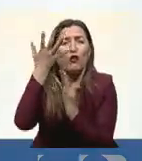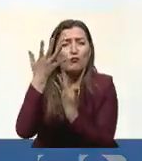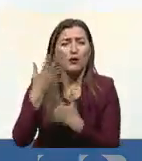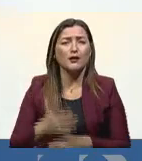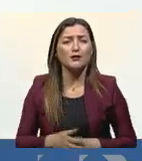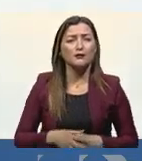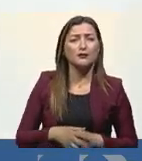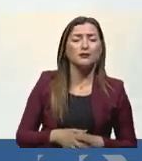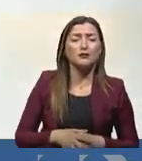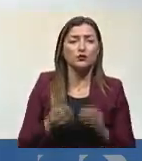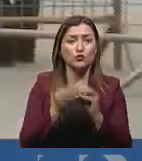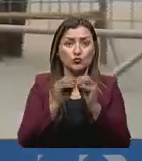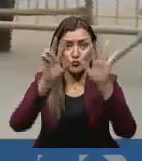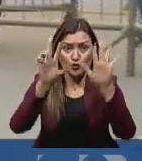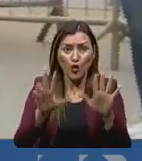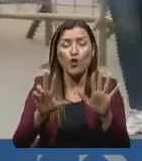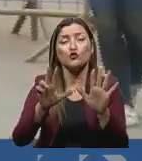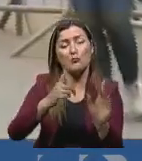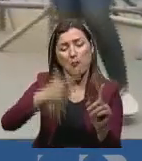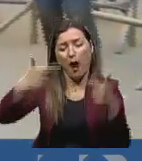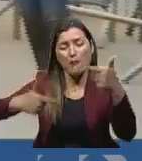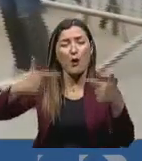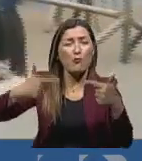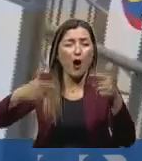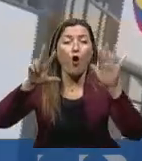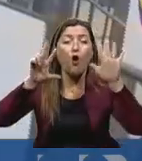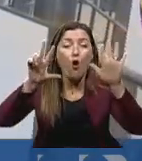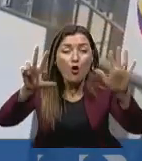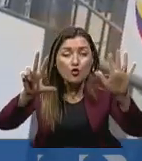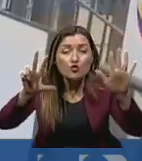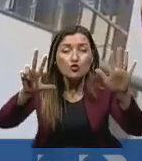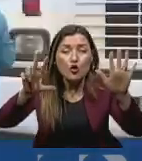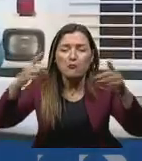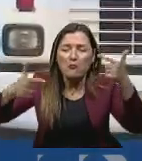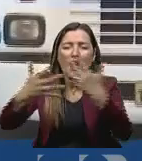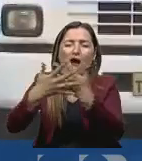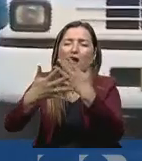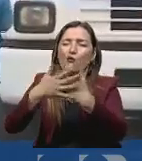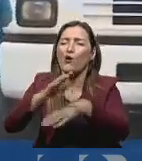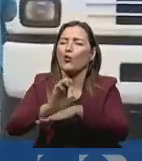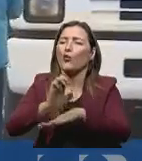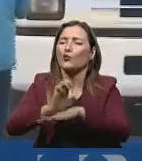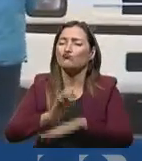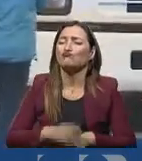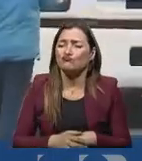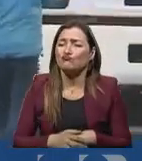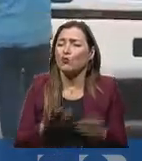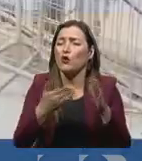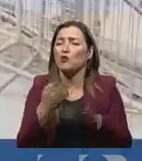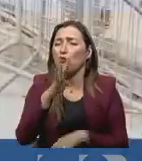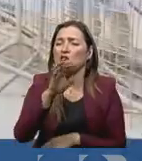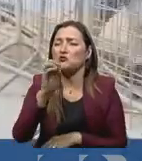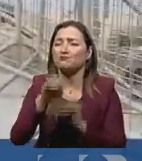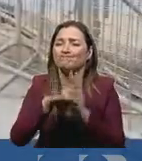este es la octava masacre que se reporte en Ecuador dentro de los dos últimos años y que ha dejado más de 400 víctimas mortales